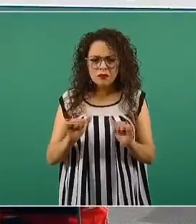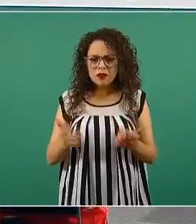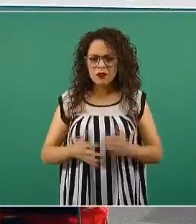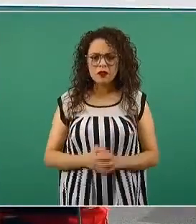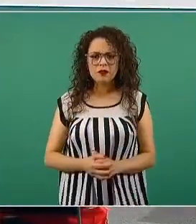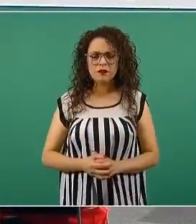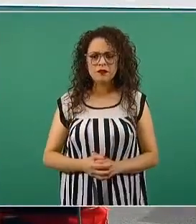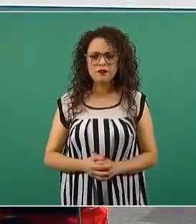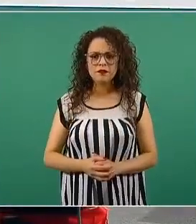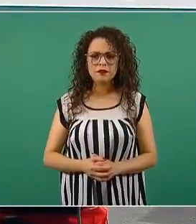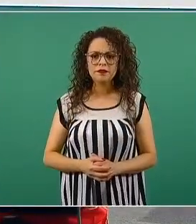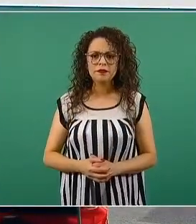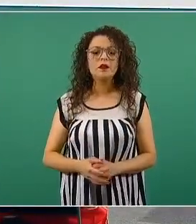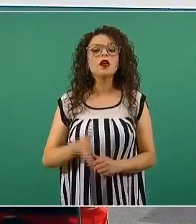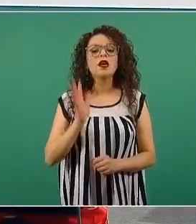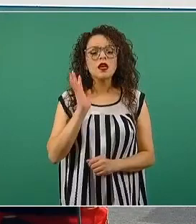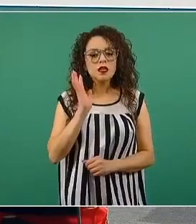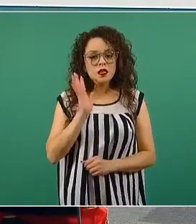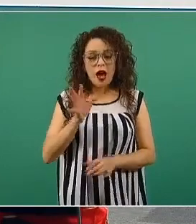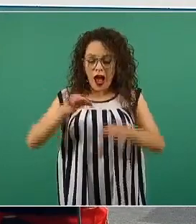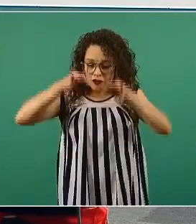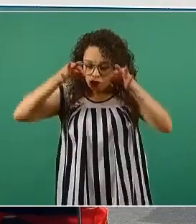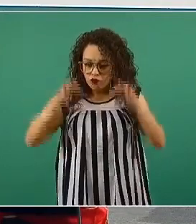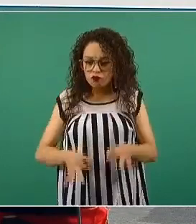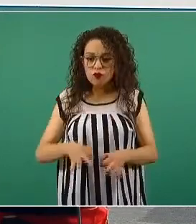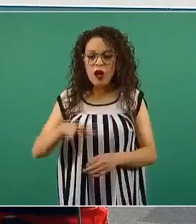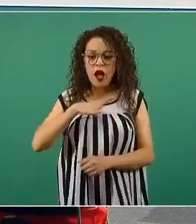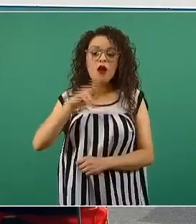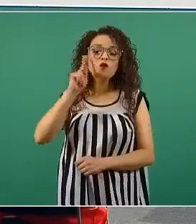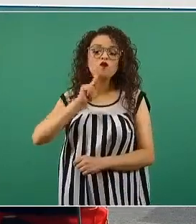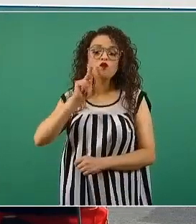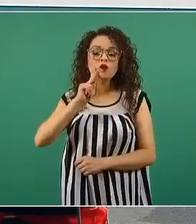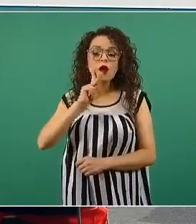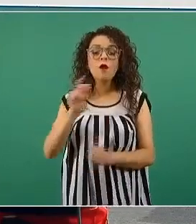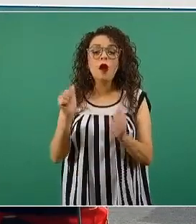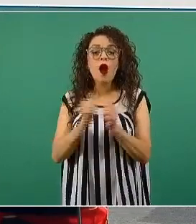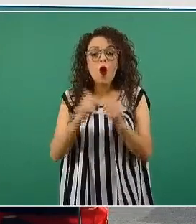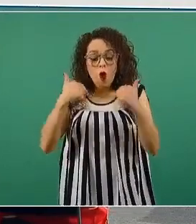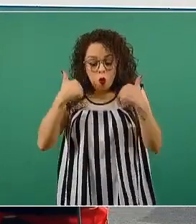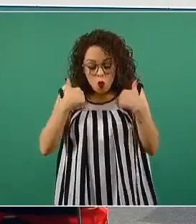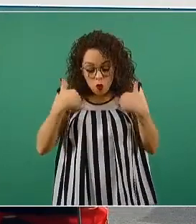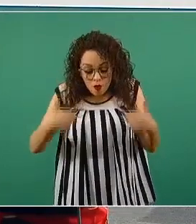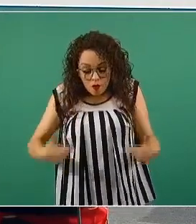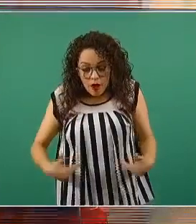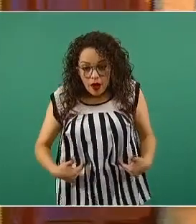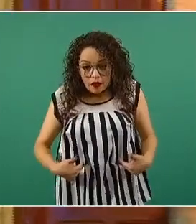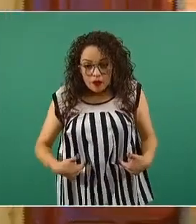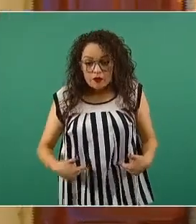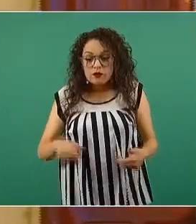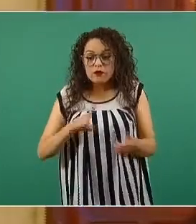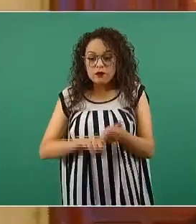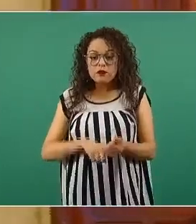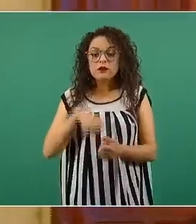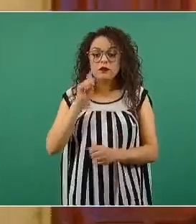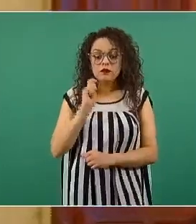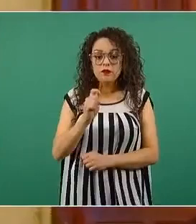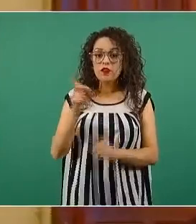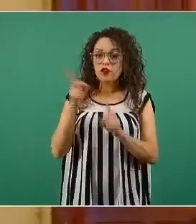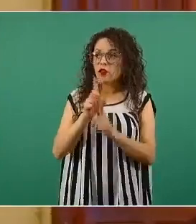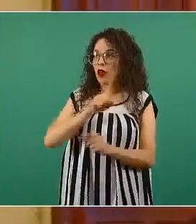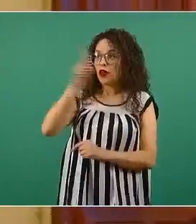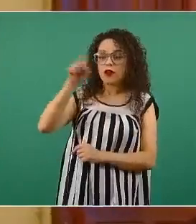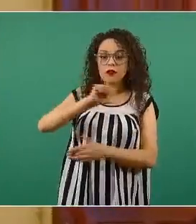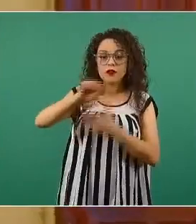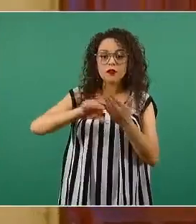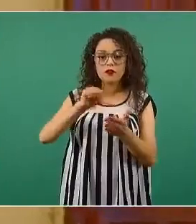Y ya tenemos evidencia real en humanos. Y este es un estudio, un adelanto de un estudio del CDC de Atlanta, del